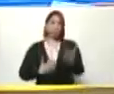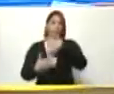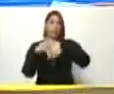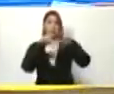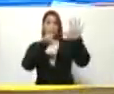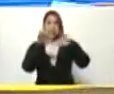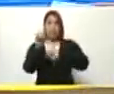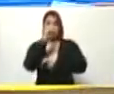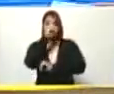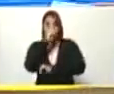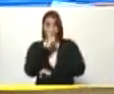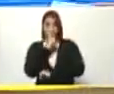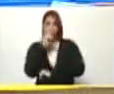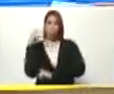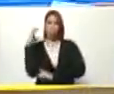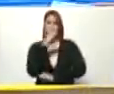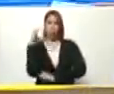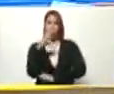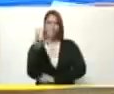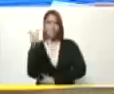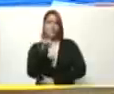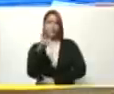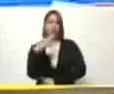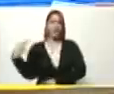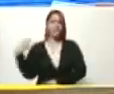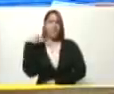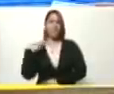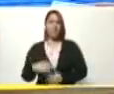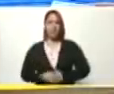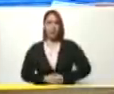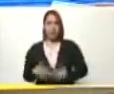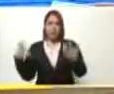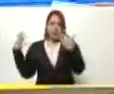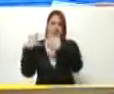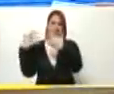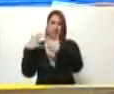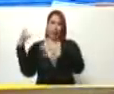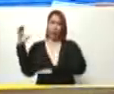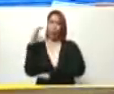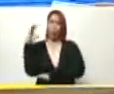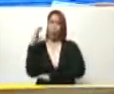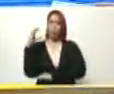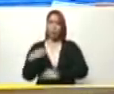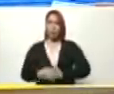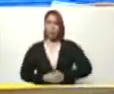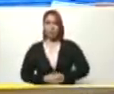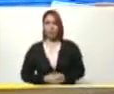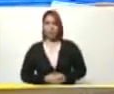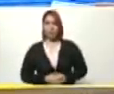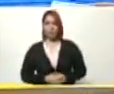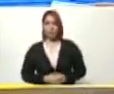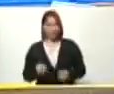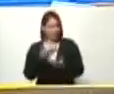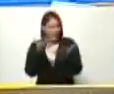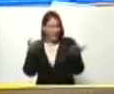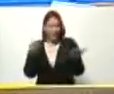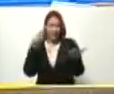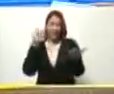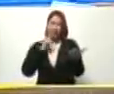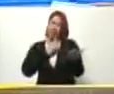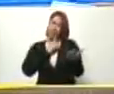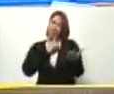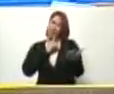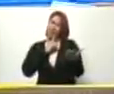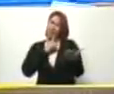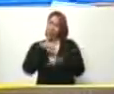Colombia. Venezuela es víctima de la guerra colombiana, que ellos llaman conflicto armado.